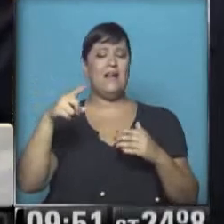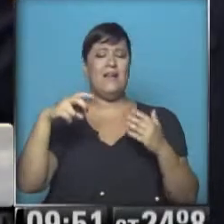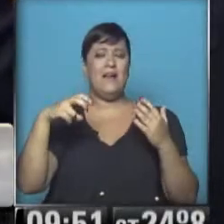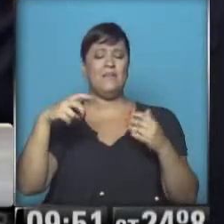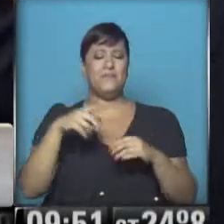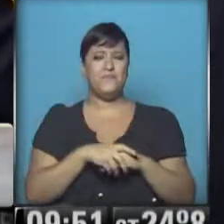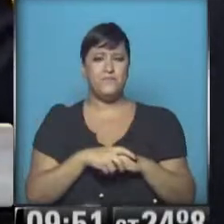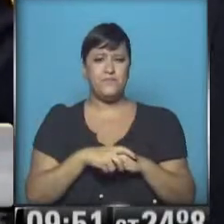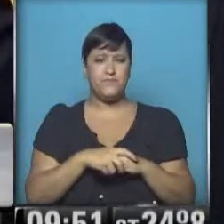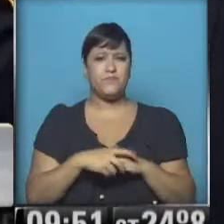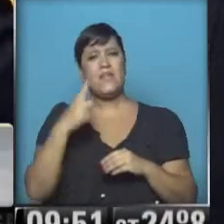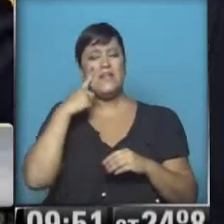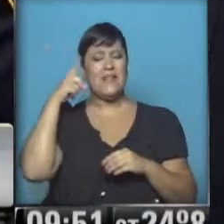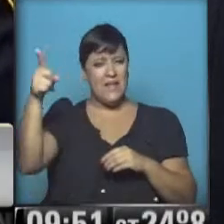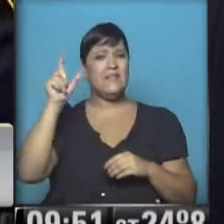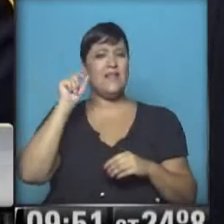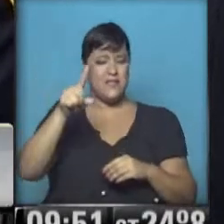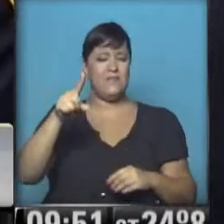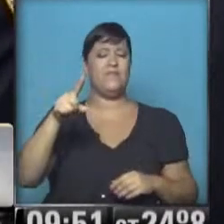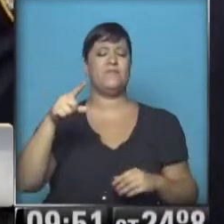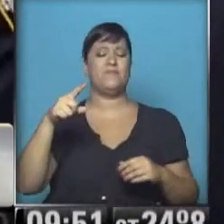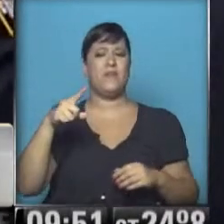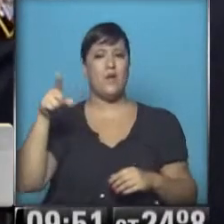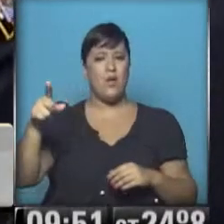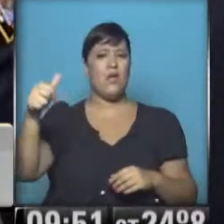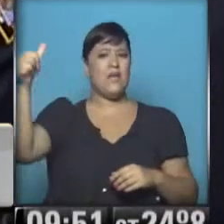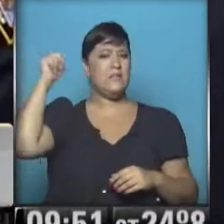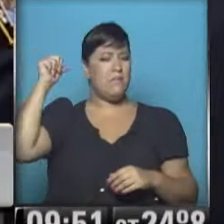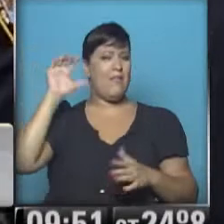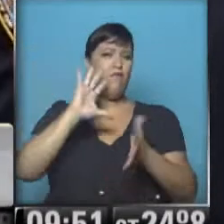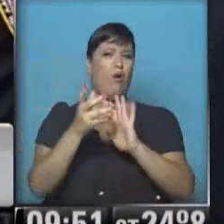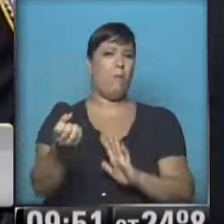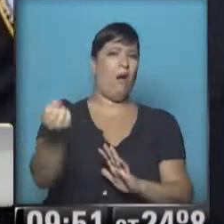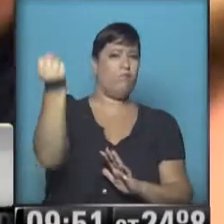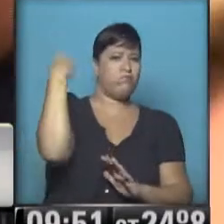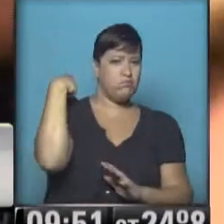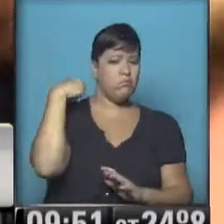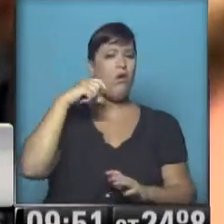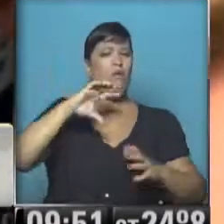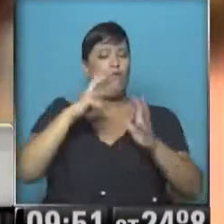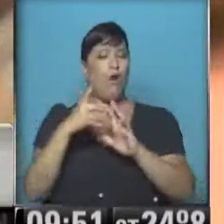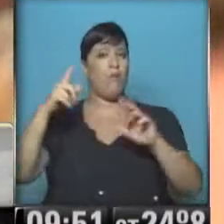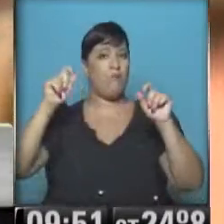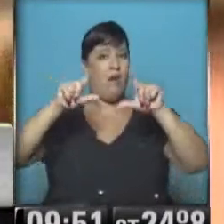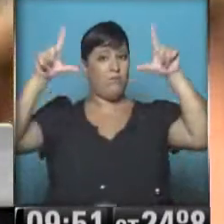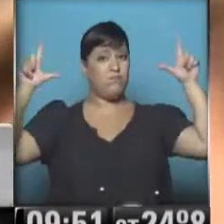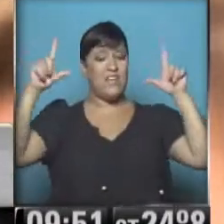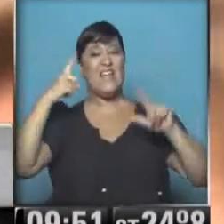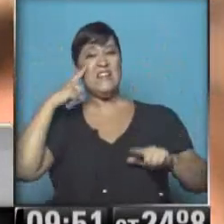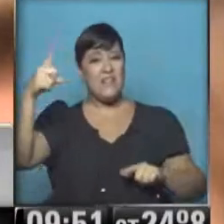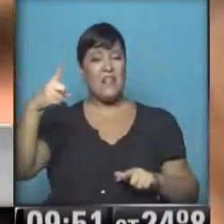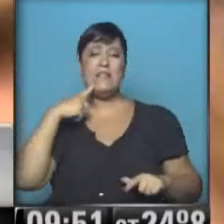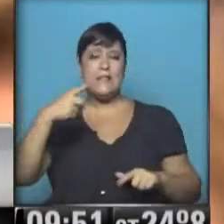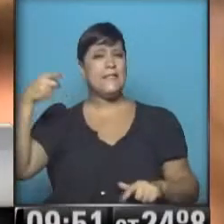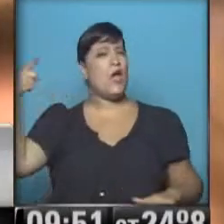porque le dieron la espalda porque de alguna manera se mostró de blasio en contra de la violencia